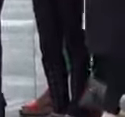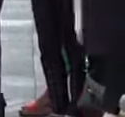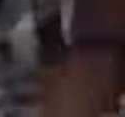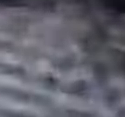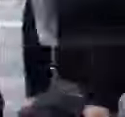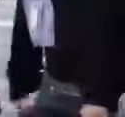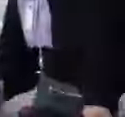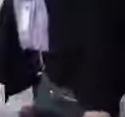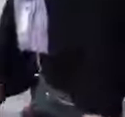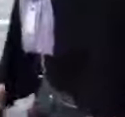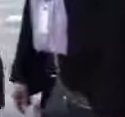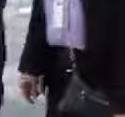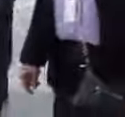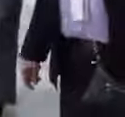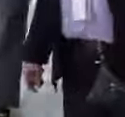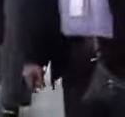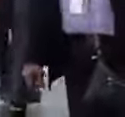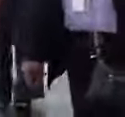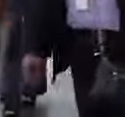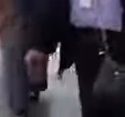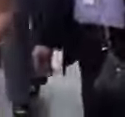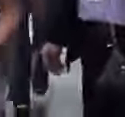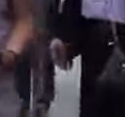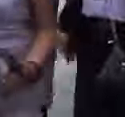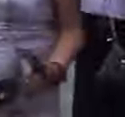Abajo, abajo, abajo, abajo. Esperamos donde quieran.